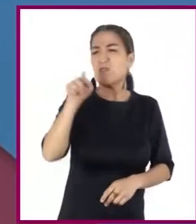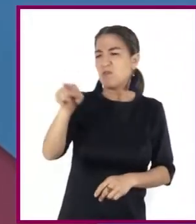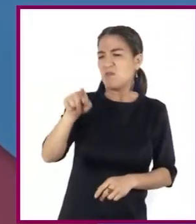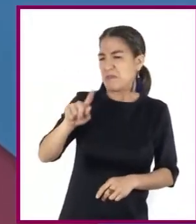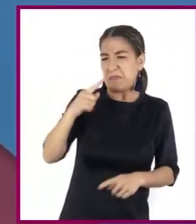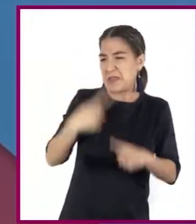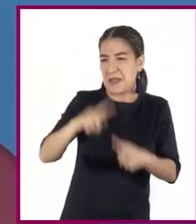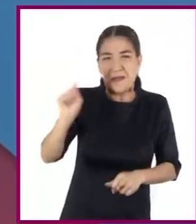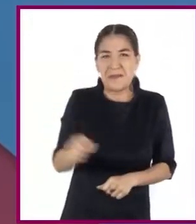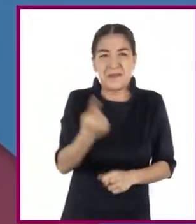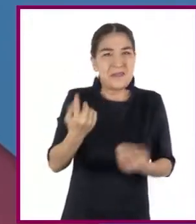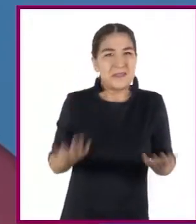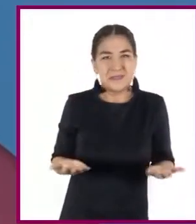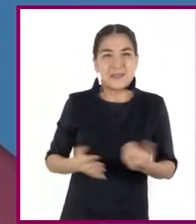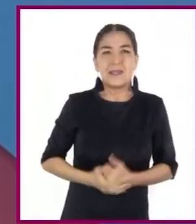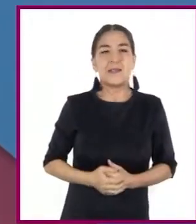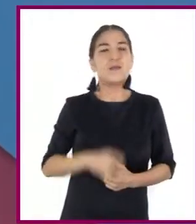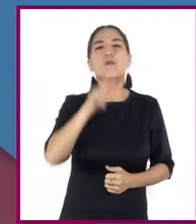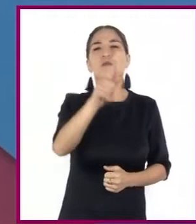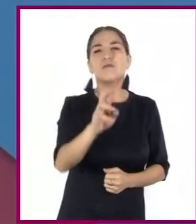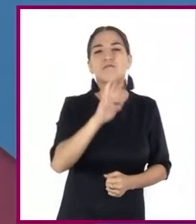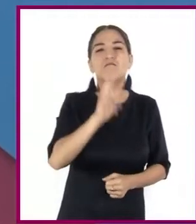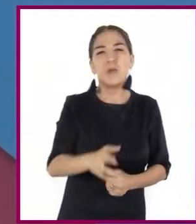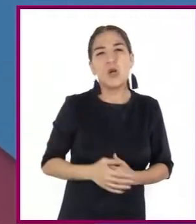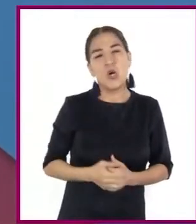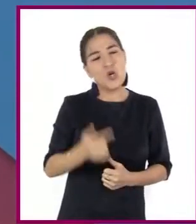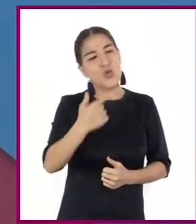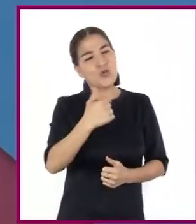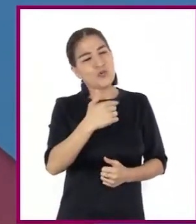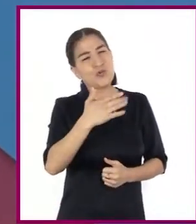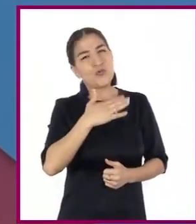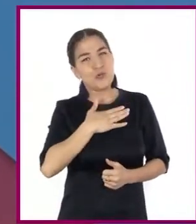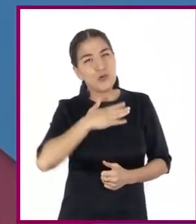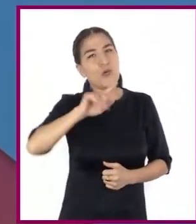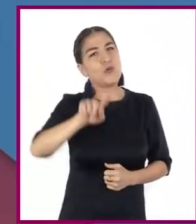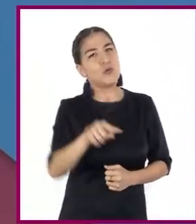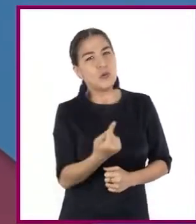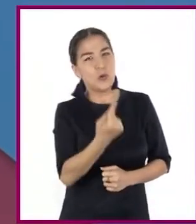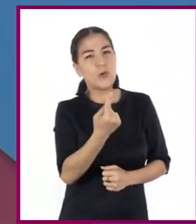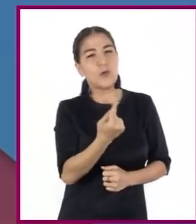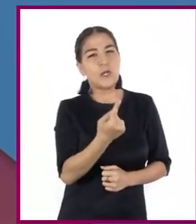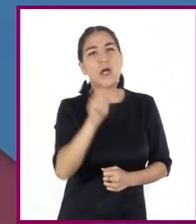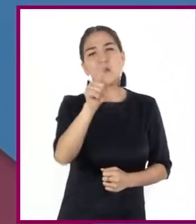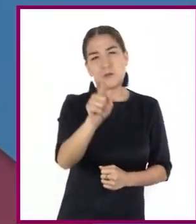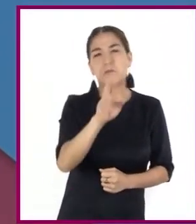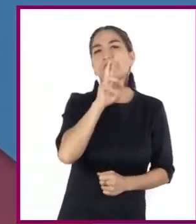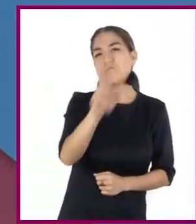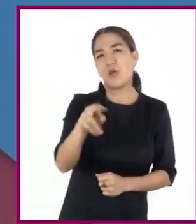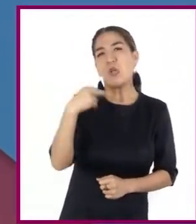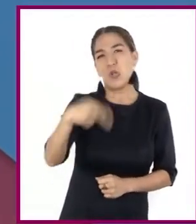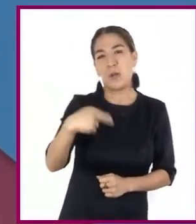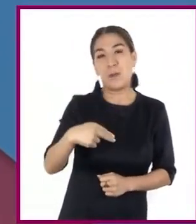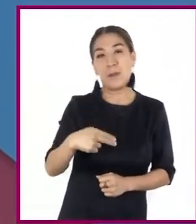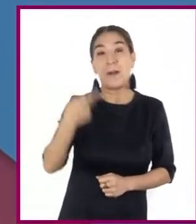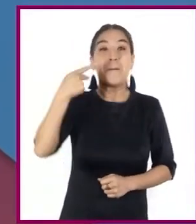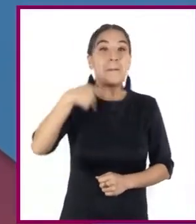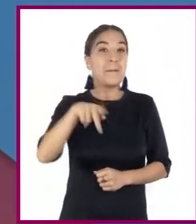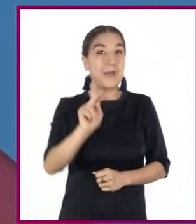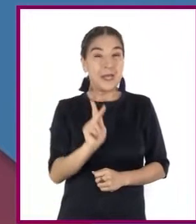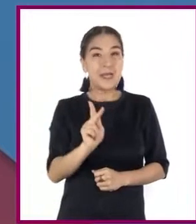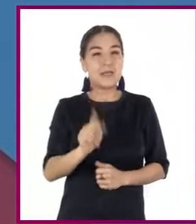eres? Tal vez la respuesta fue un Yo soy y respondieron con su nombre. Sin